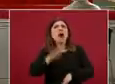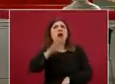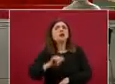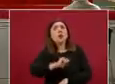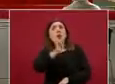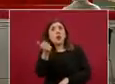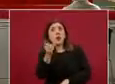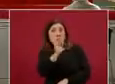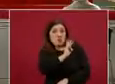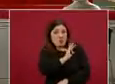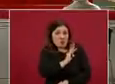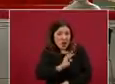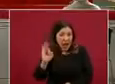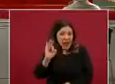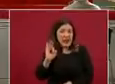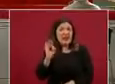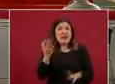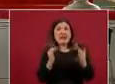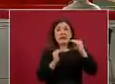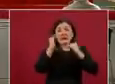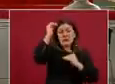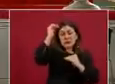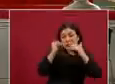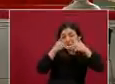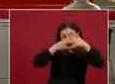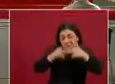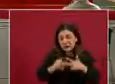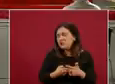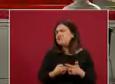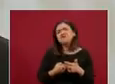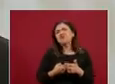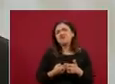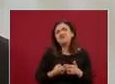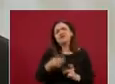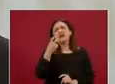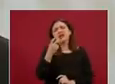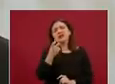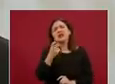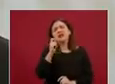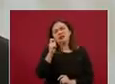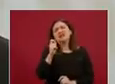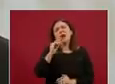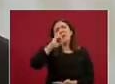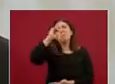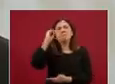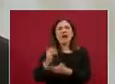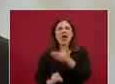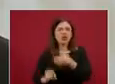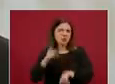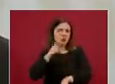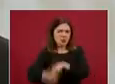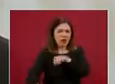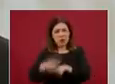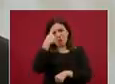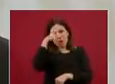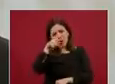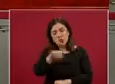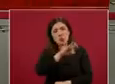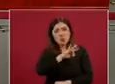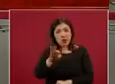una probabilidad específica, pero pues es lo suficientemente baja para